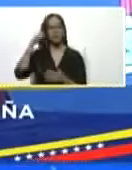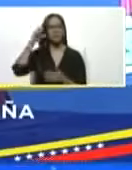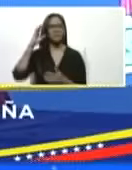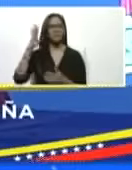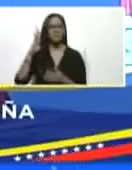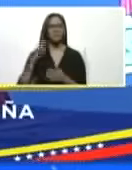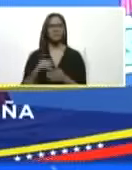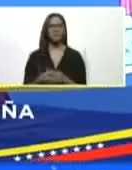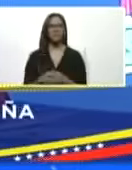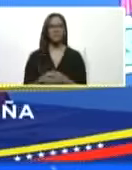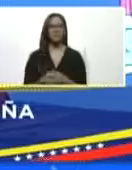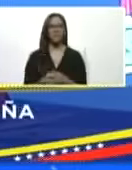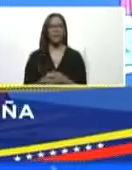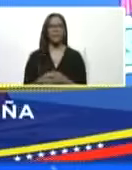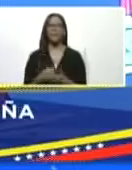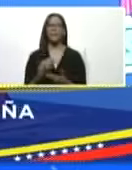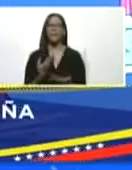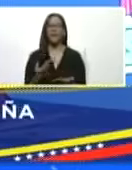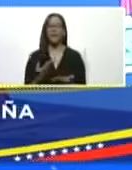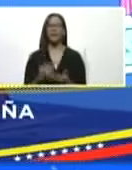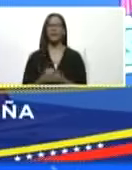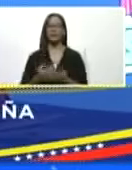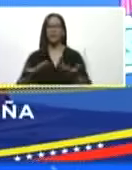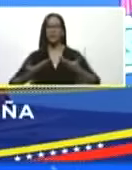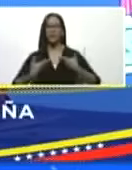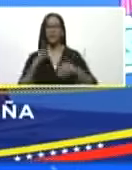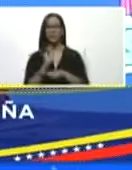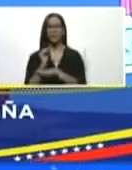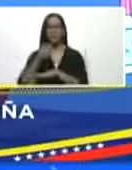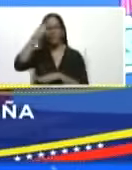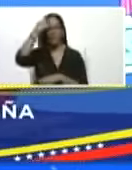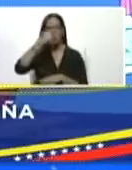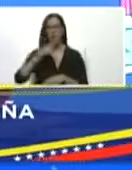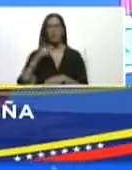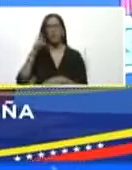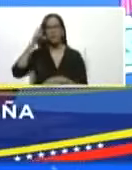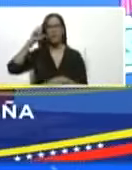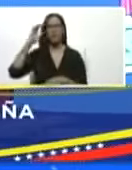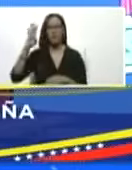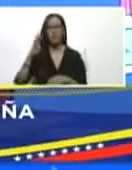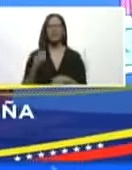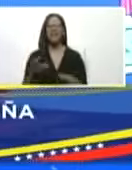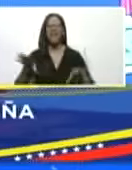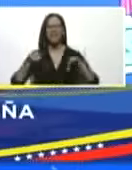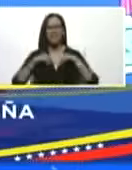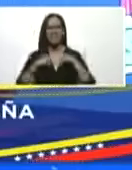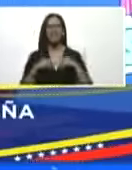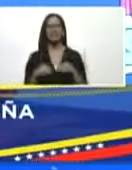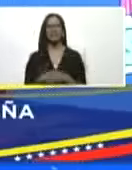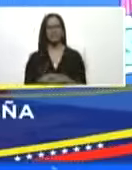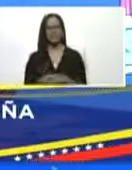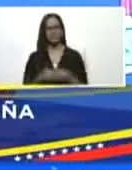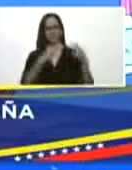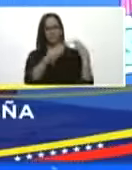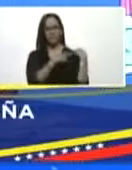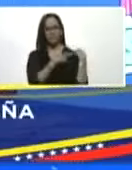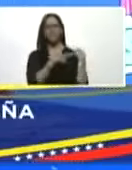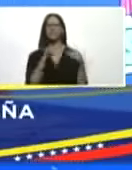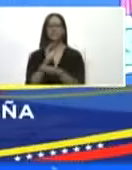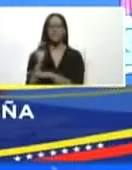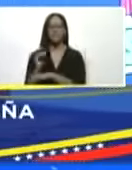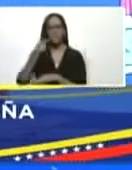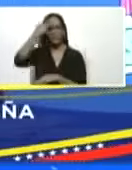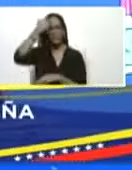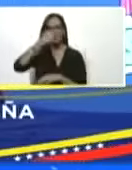Me proclamaron protector del pueblo de Cristo y asumí y acepté ser el protector del pueblo de